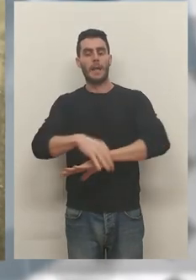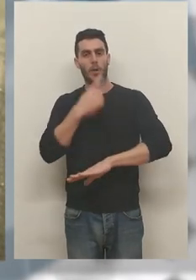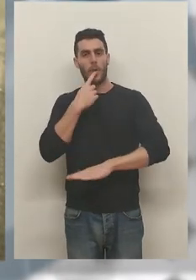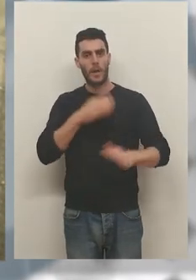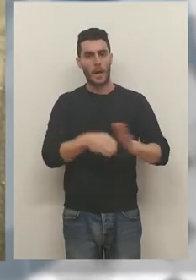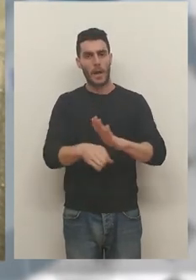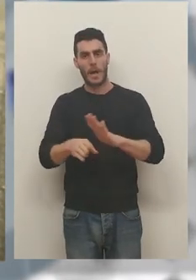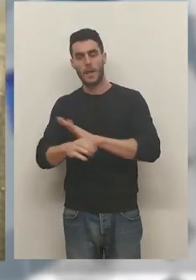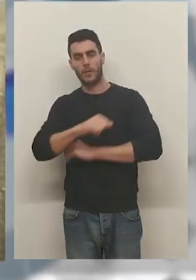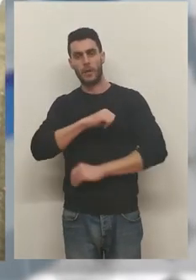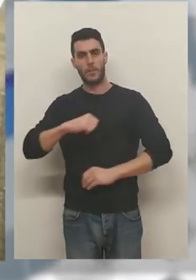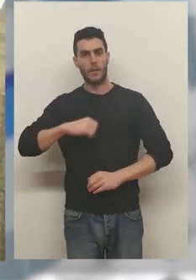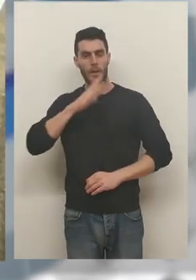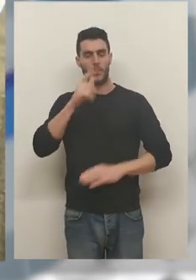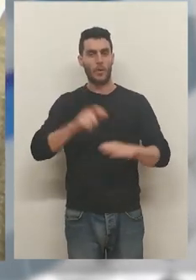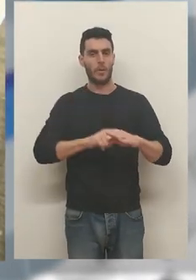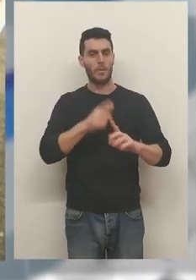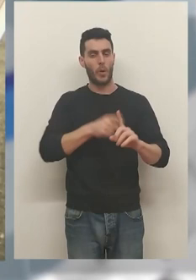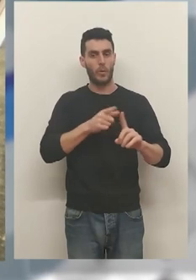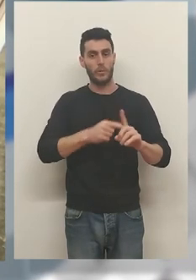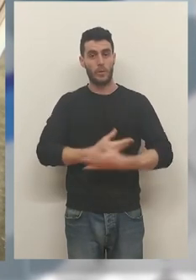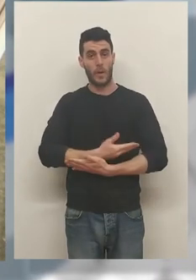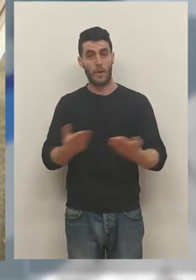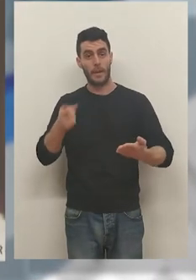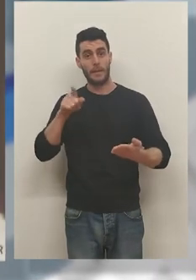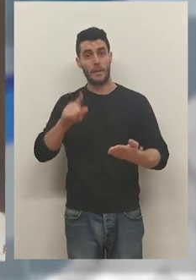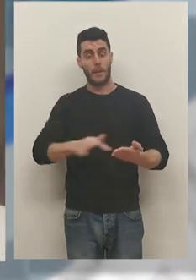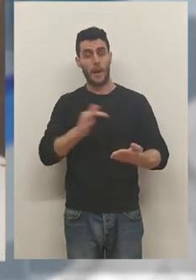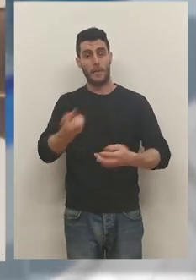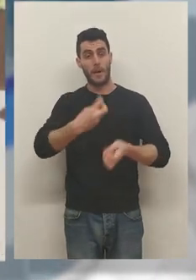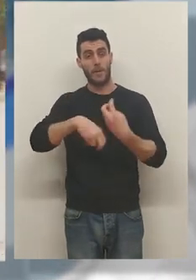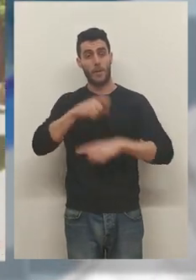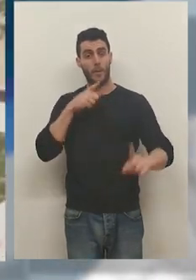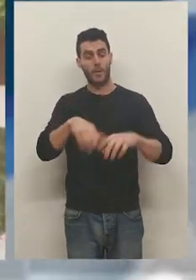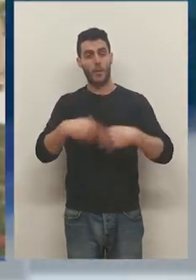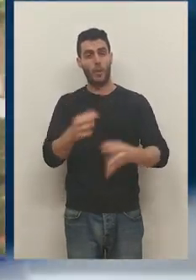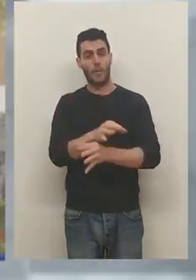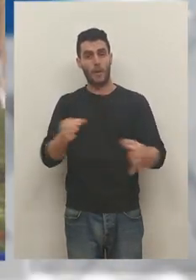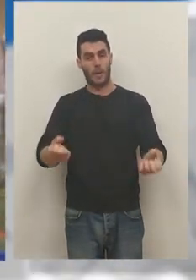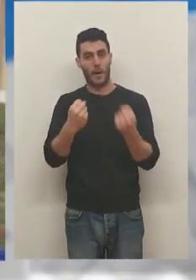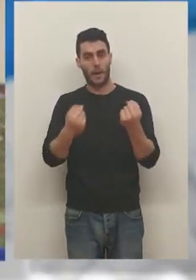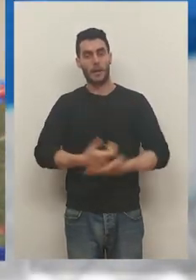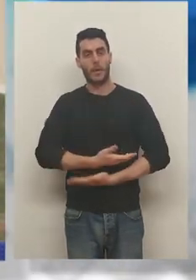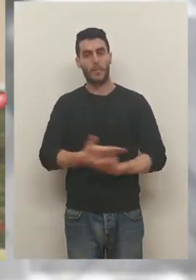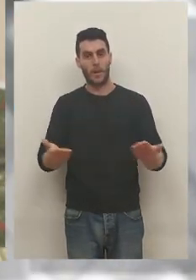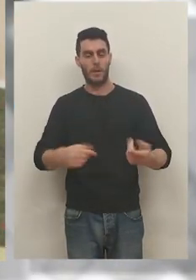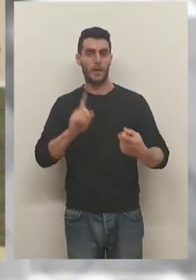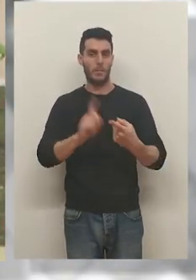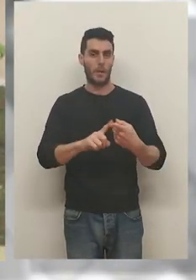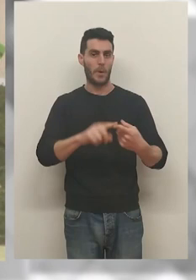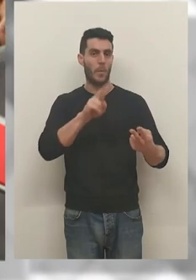han señalado que los accesos serán independientes dado el tipo de uso que se ofrecerá Y que además se reformará para ofrecer eficiencia energética